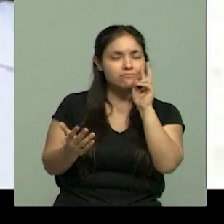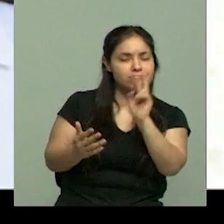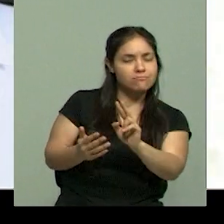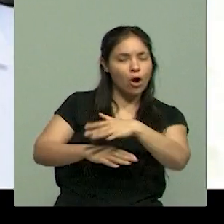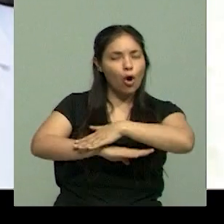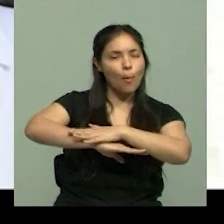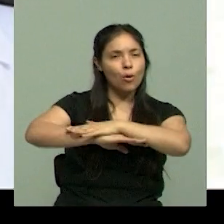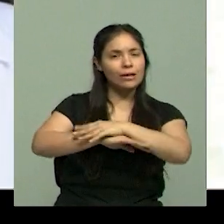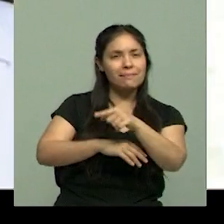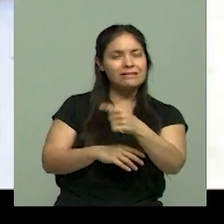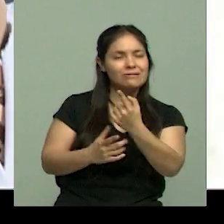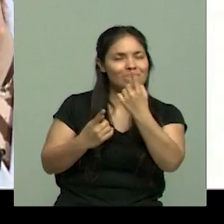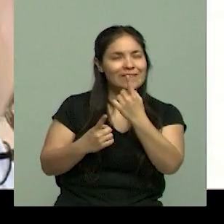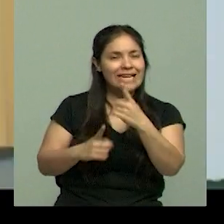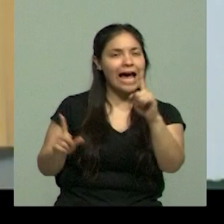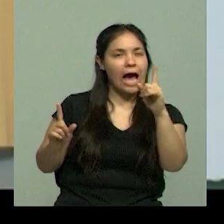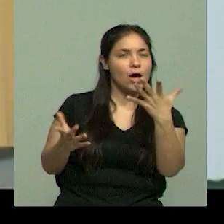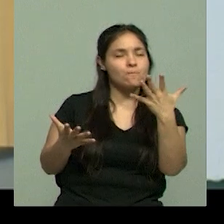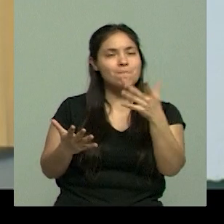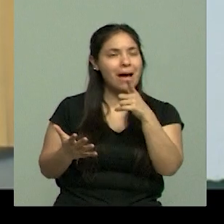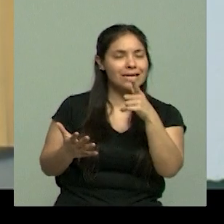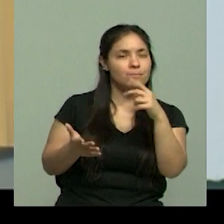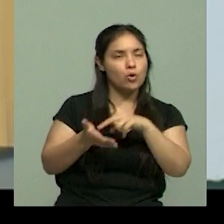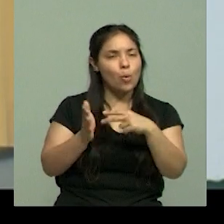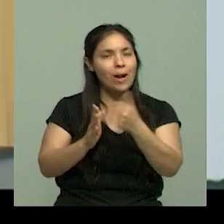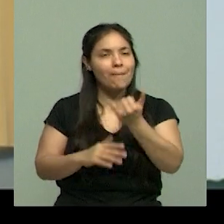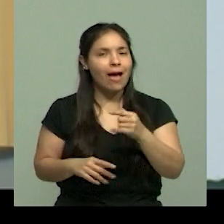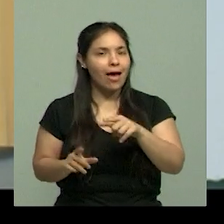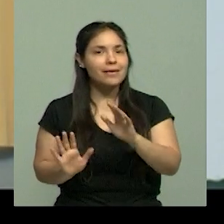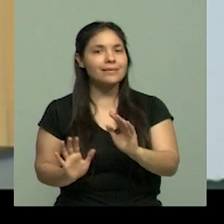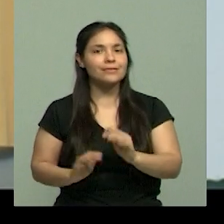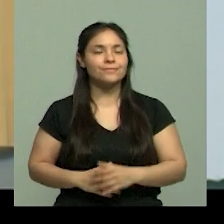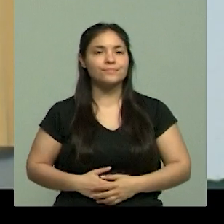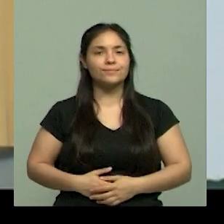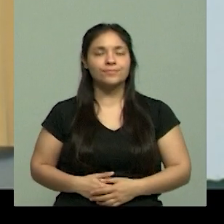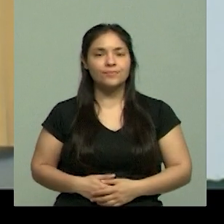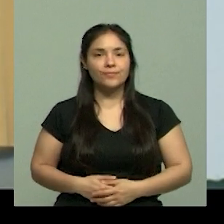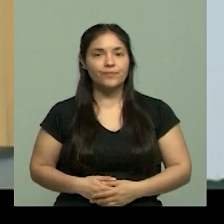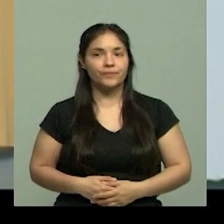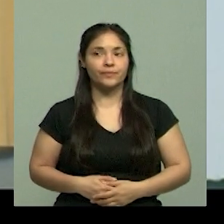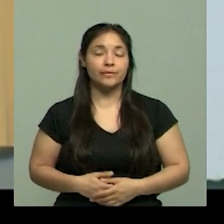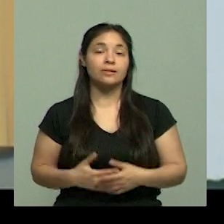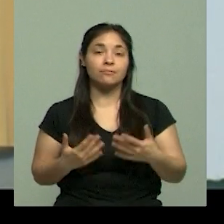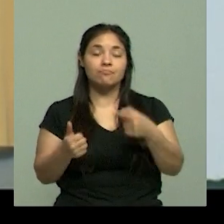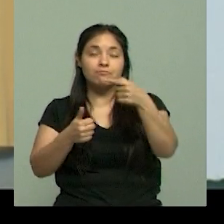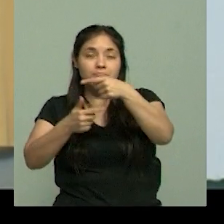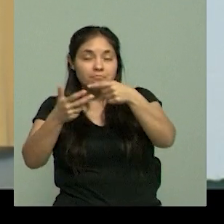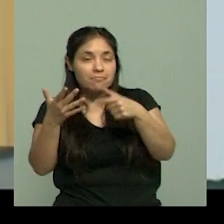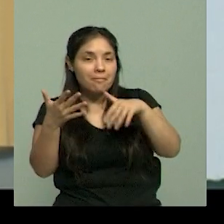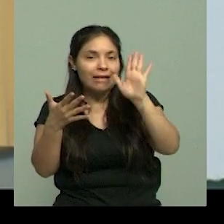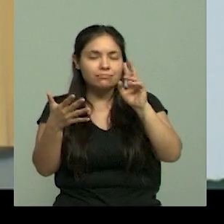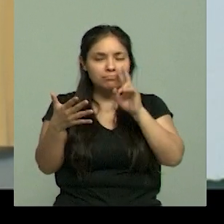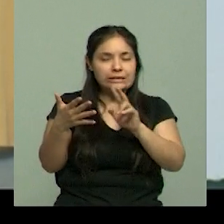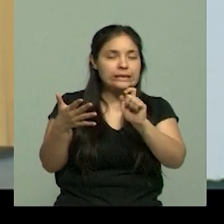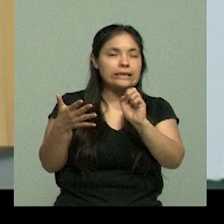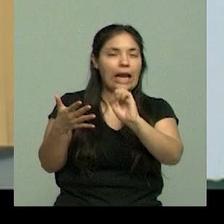adolescentes cuando hay una persona que presenta esta problemática? Bien. A ver, dentro de las señales más claras